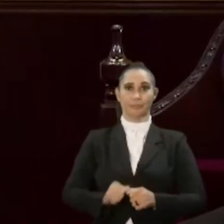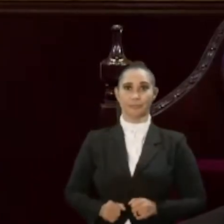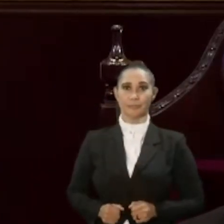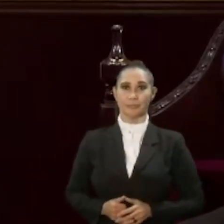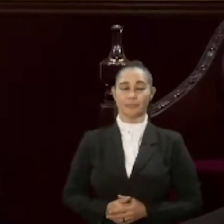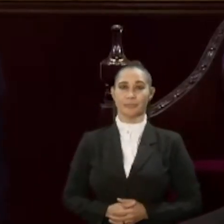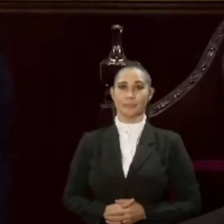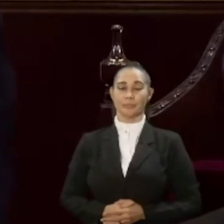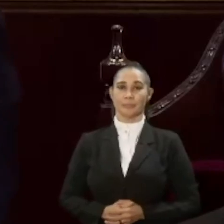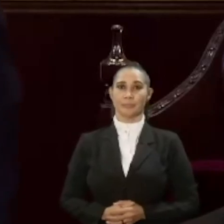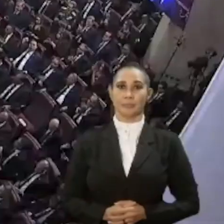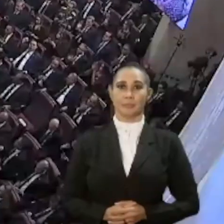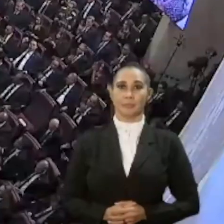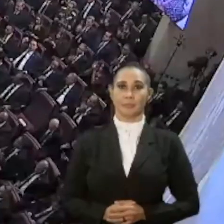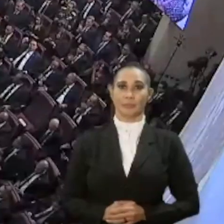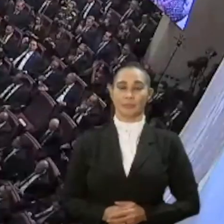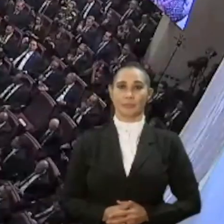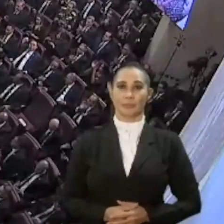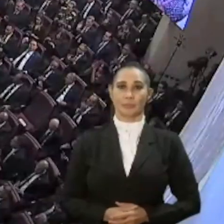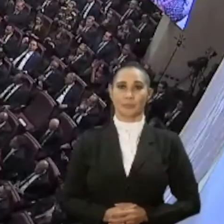involucrados.